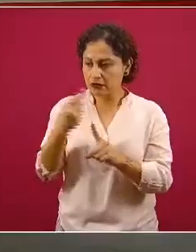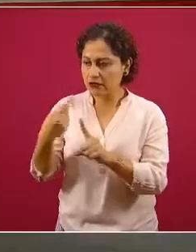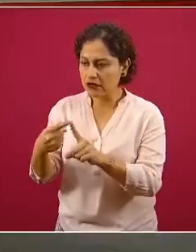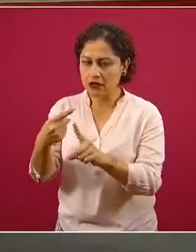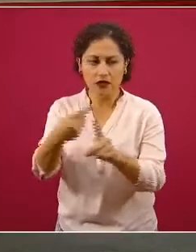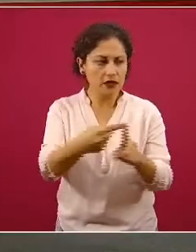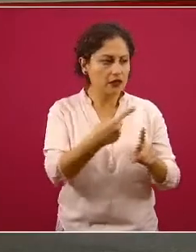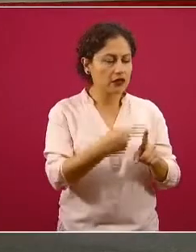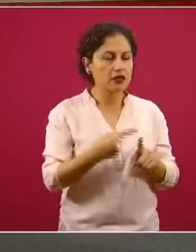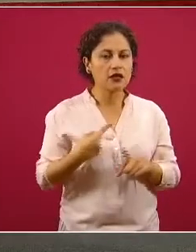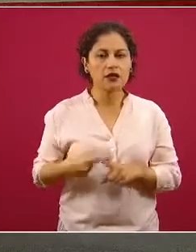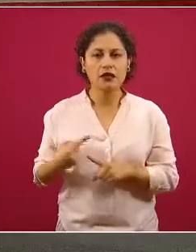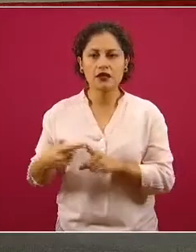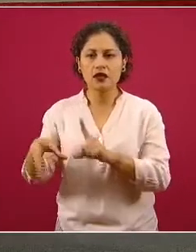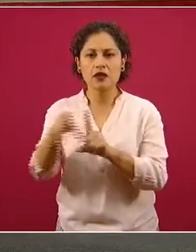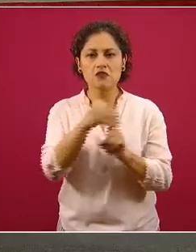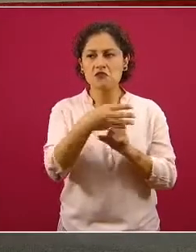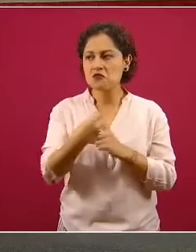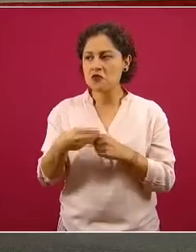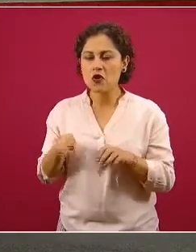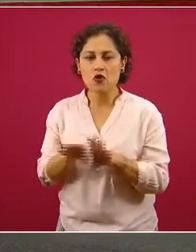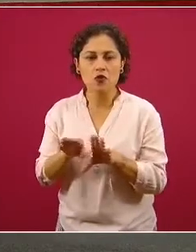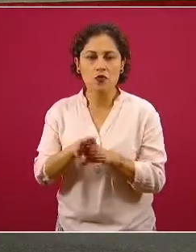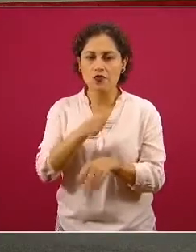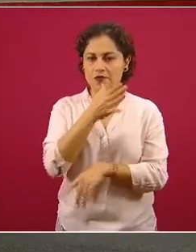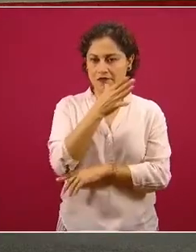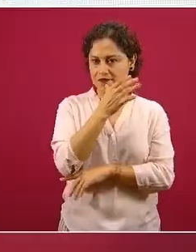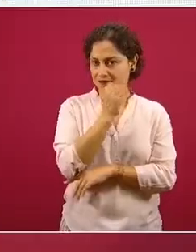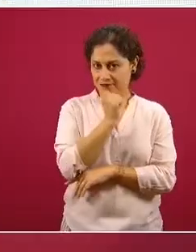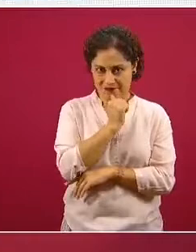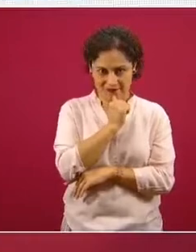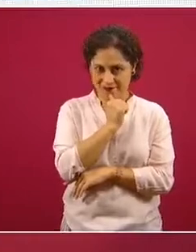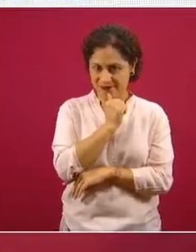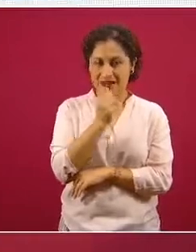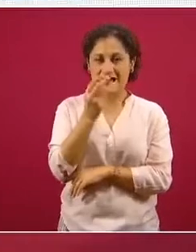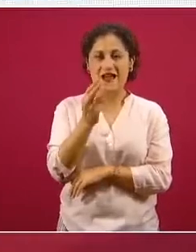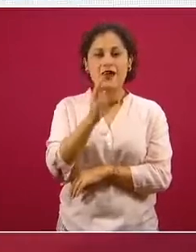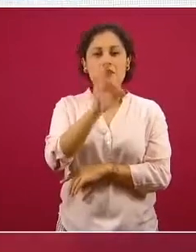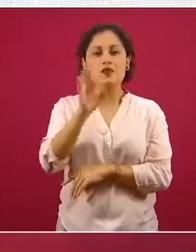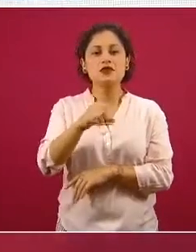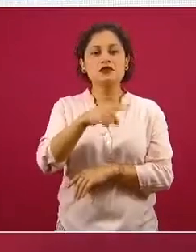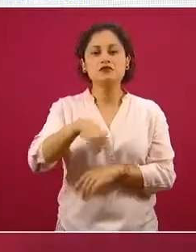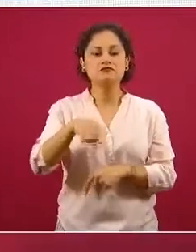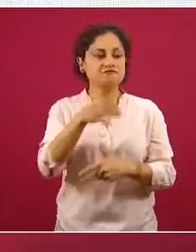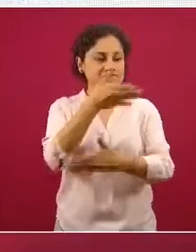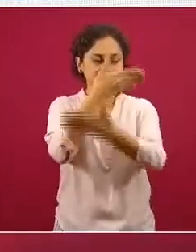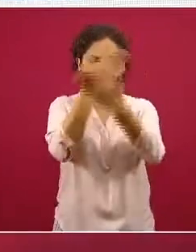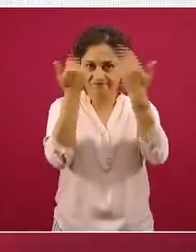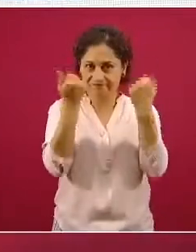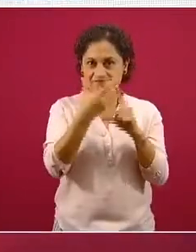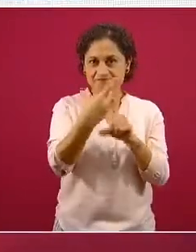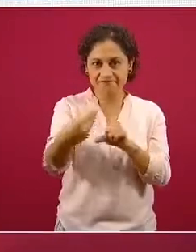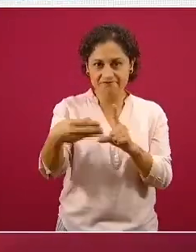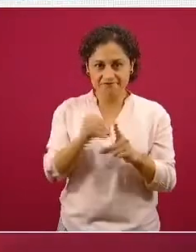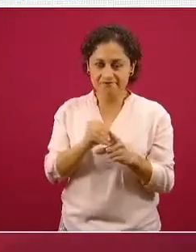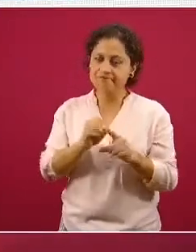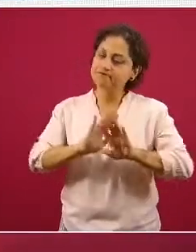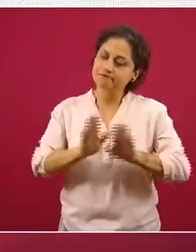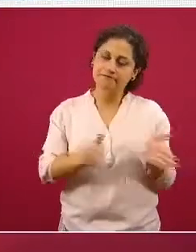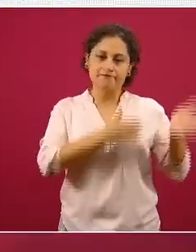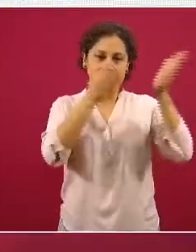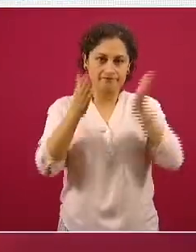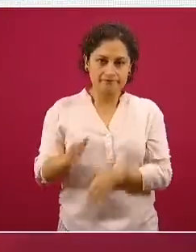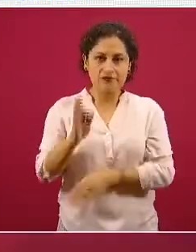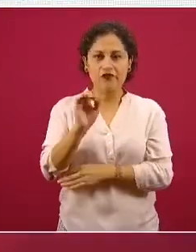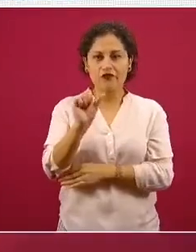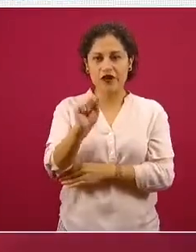3% de casos no rastreables. Y eso ya configura la fase 2.